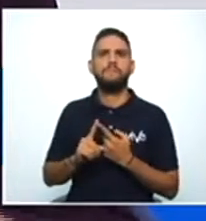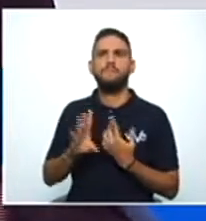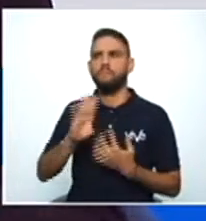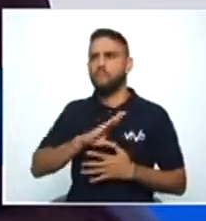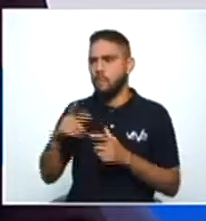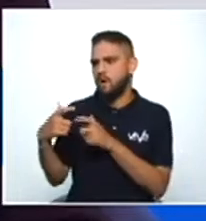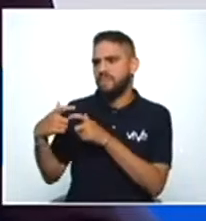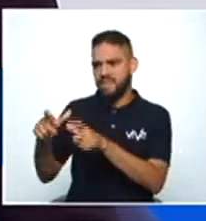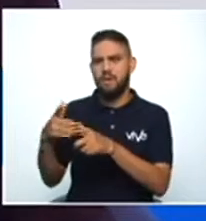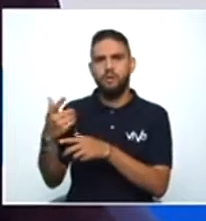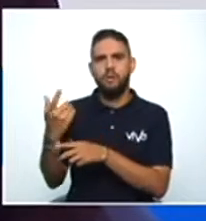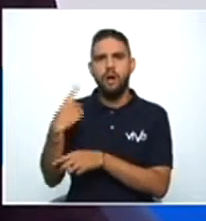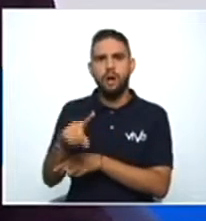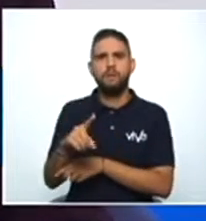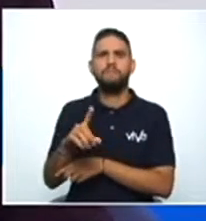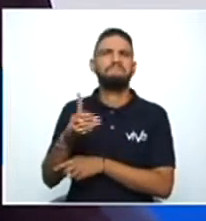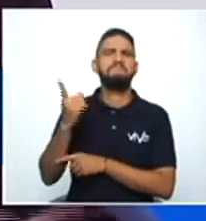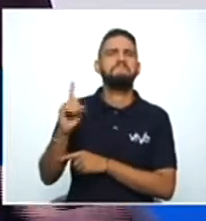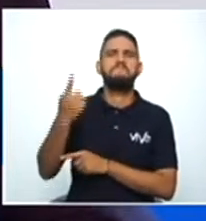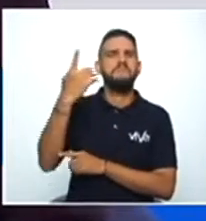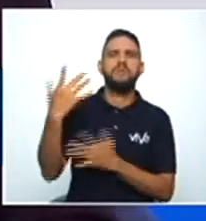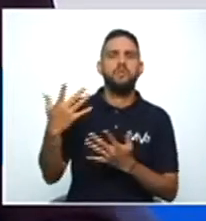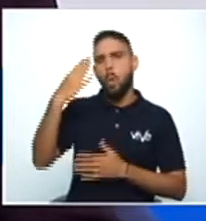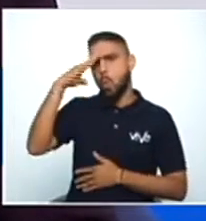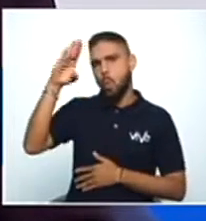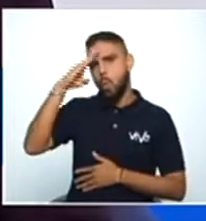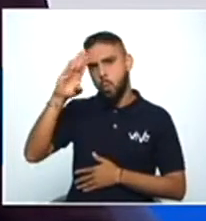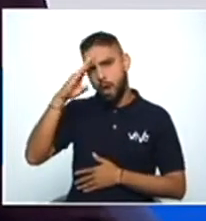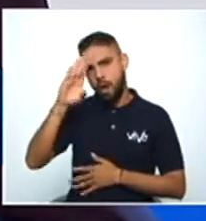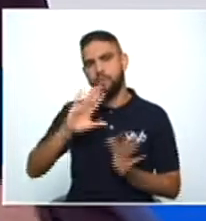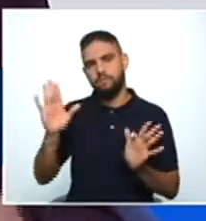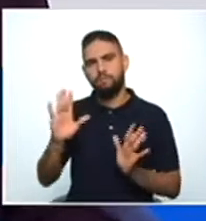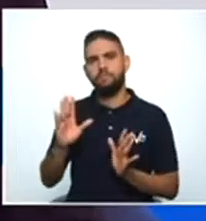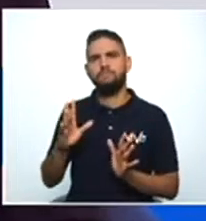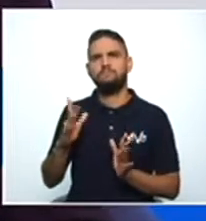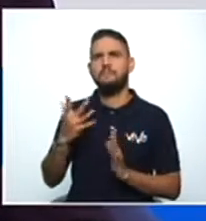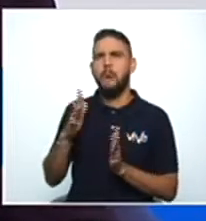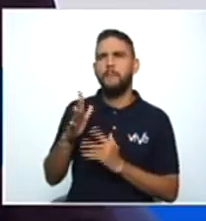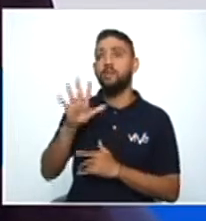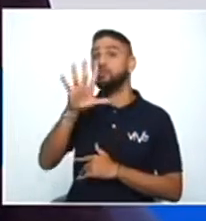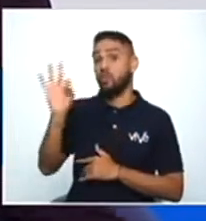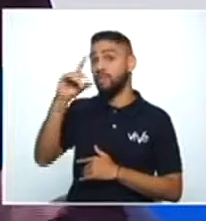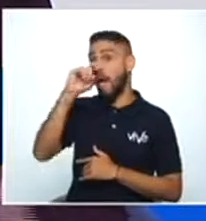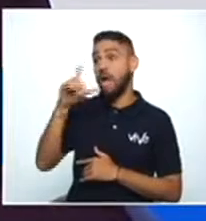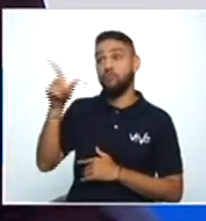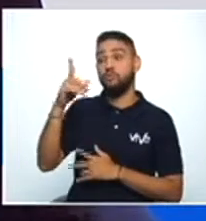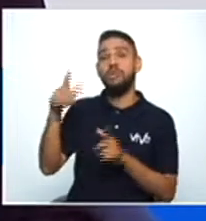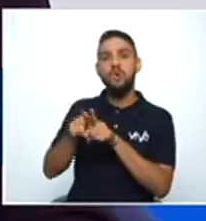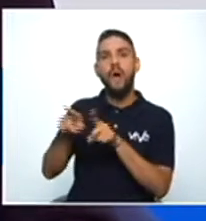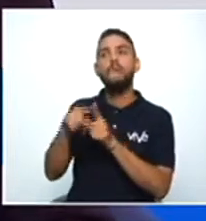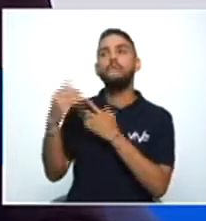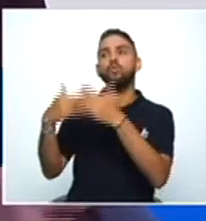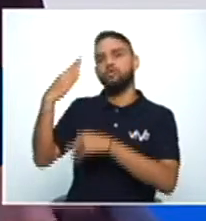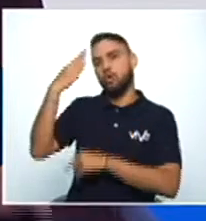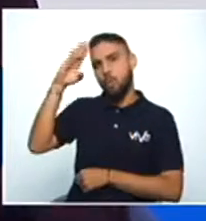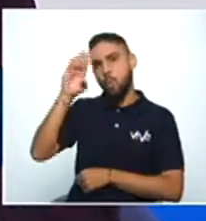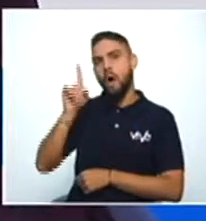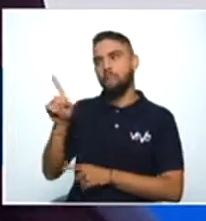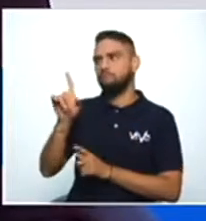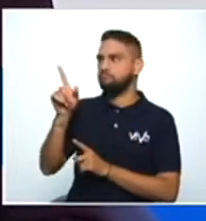pudiese ser en que es en cuba este sello discográfico que tiene ya más de 50 años sin embargo la